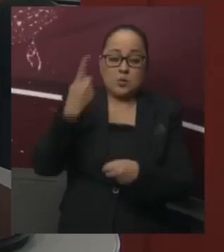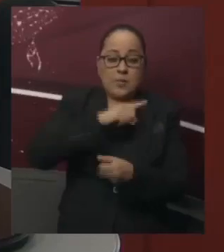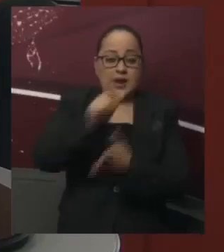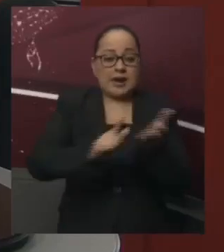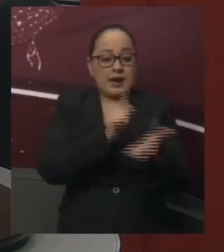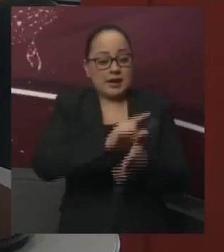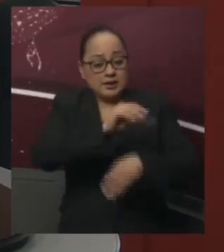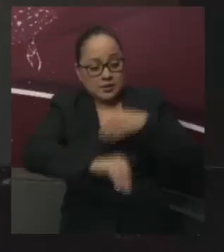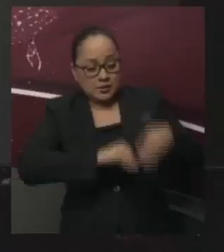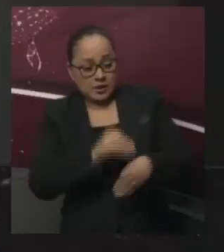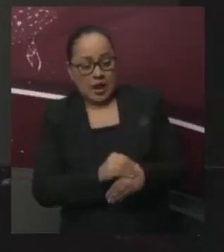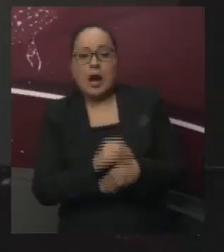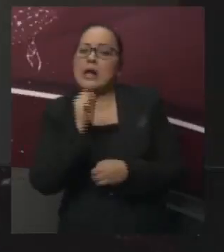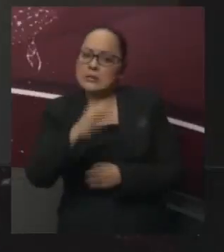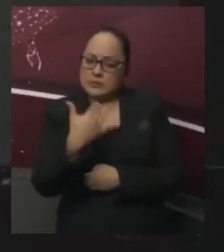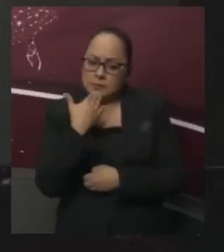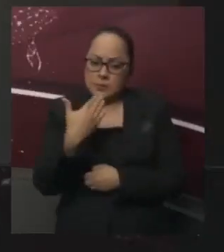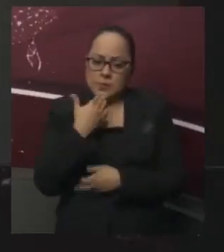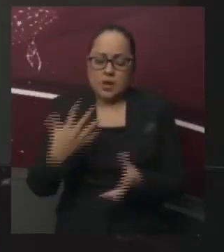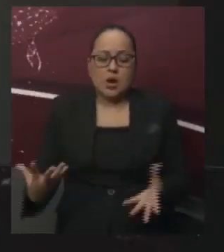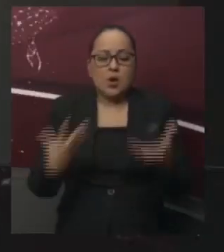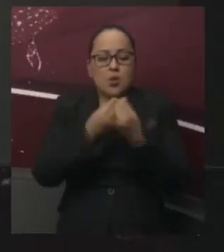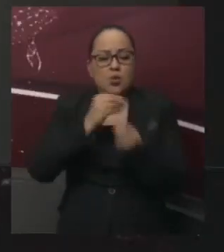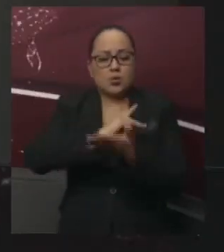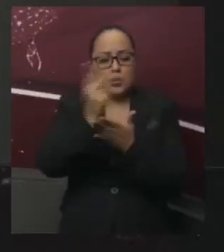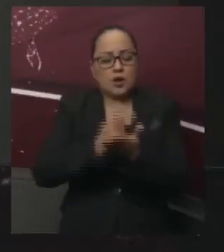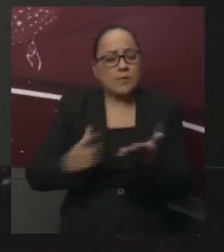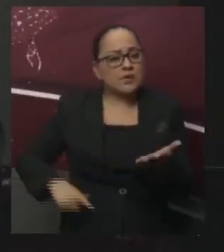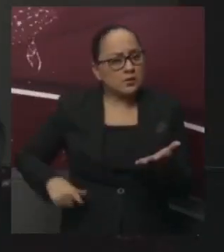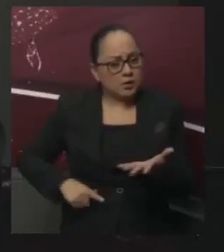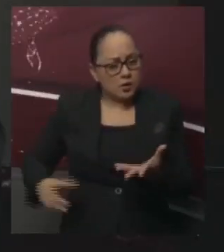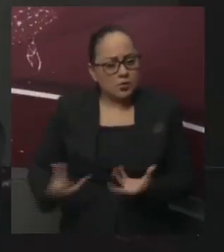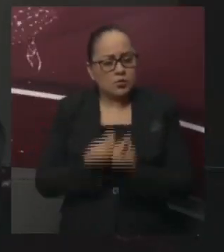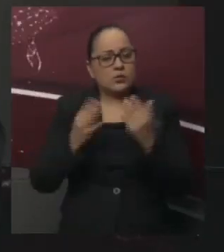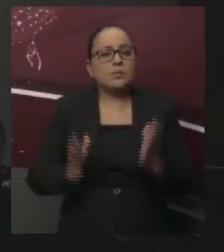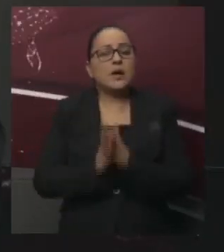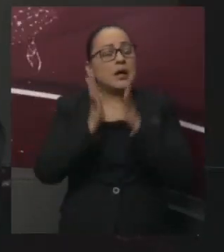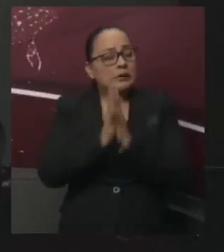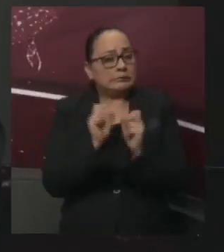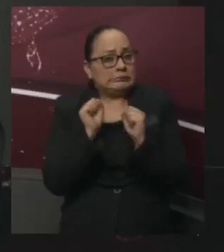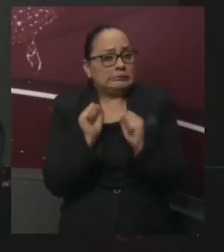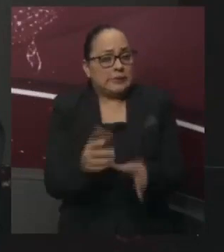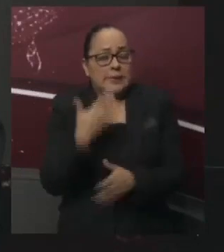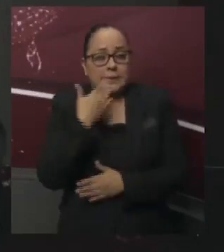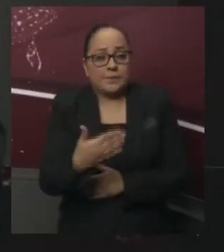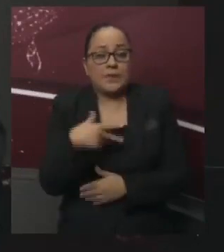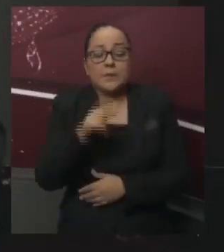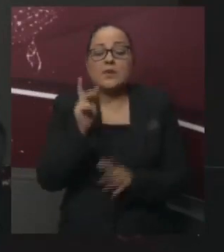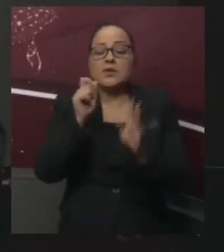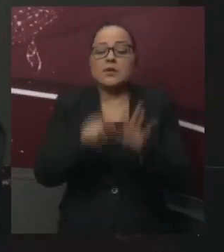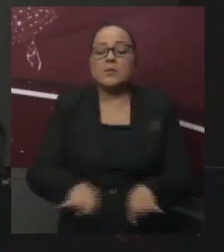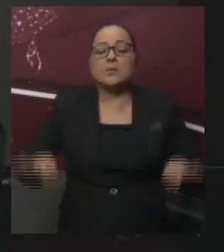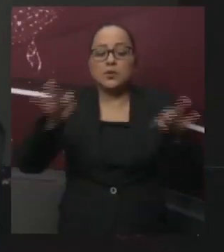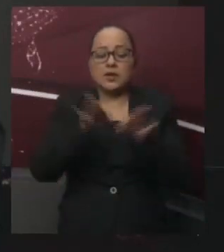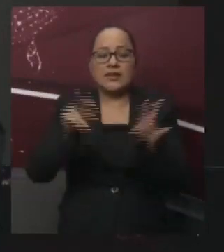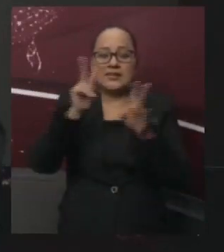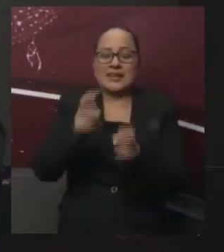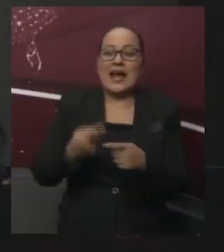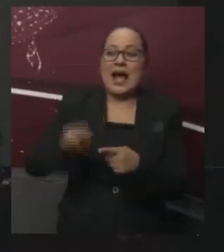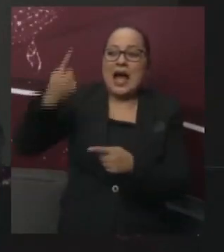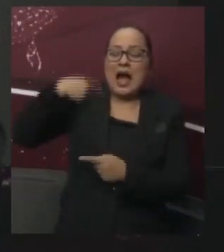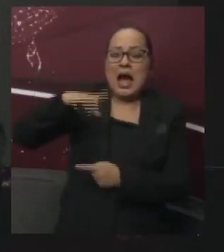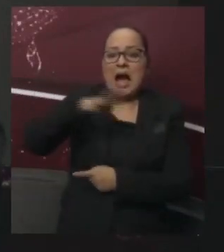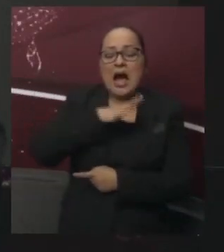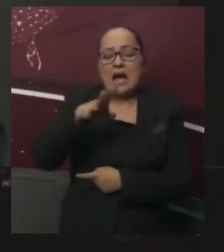formulación de las leyes, en la formulación de las políticas públicas, sino que se están tomando en cuenta temas tabú, ¿no? Que antes